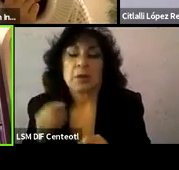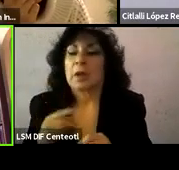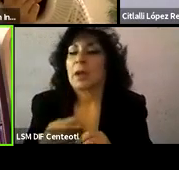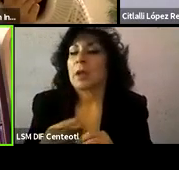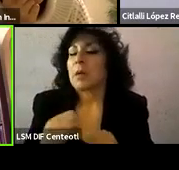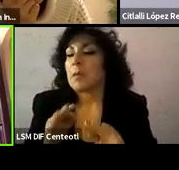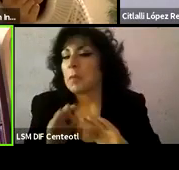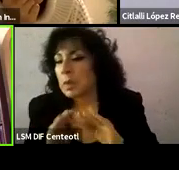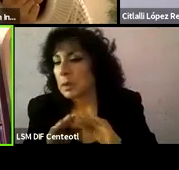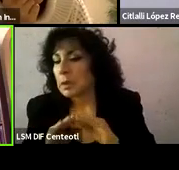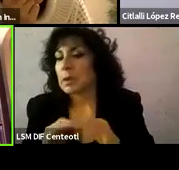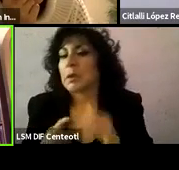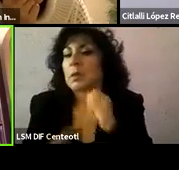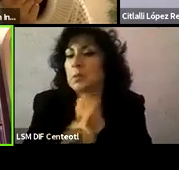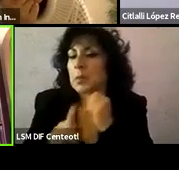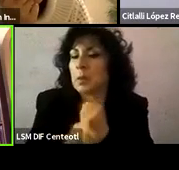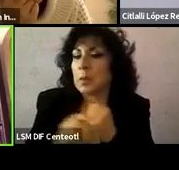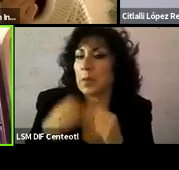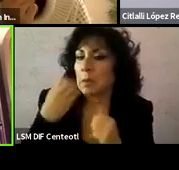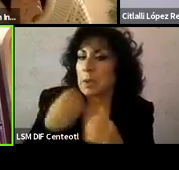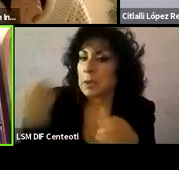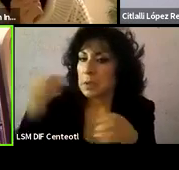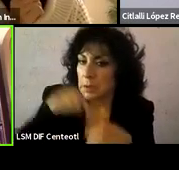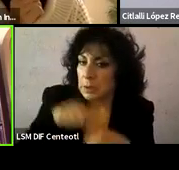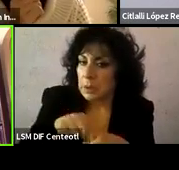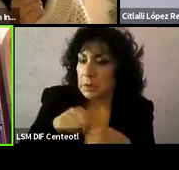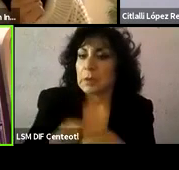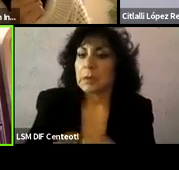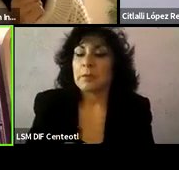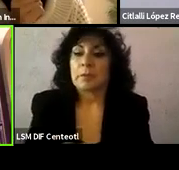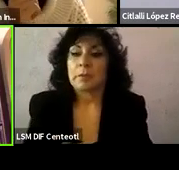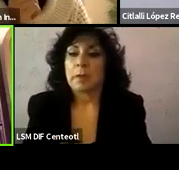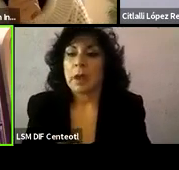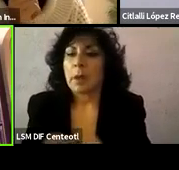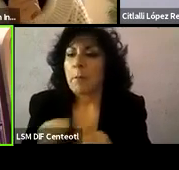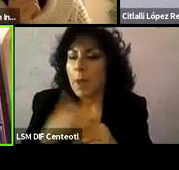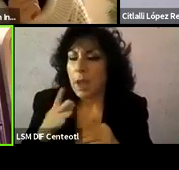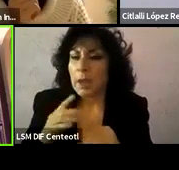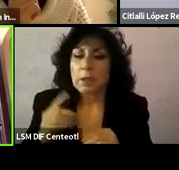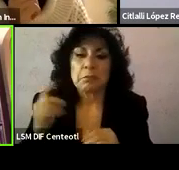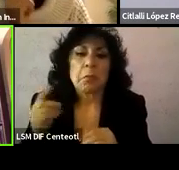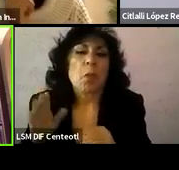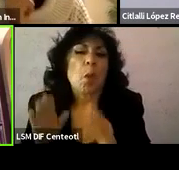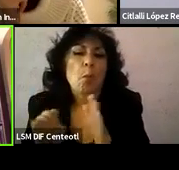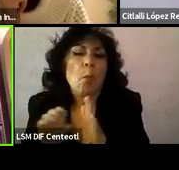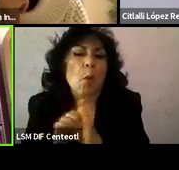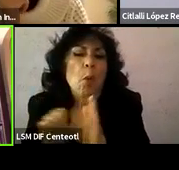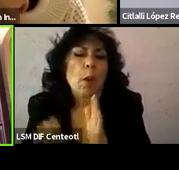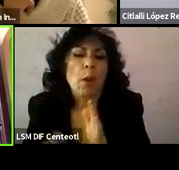generan en la escuela, ¿no? Y sobre todo con directivos de secundaria, era como